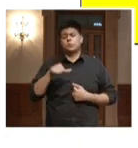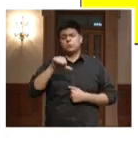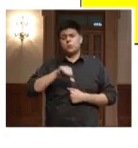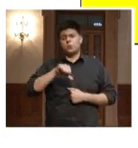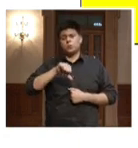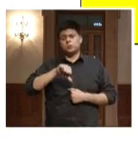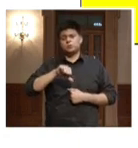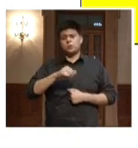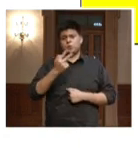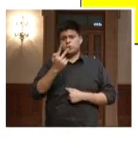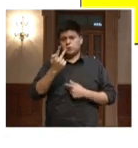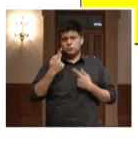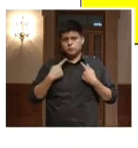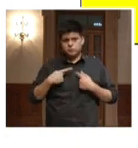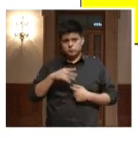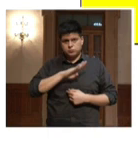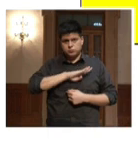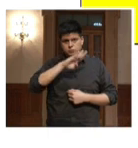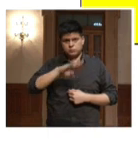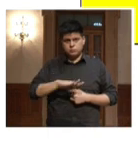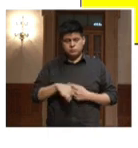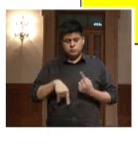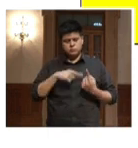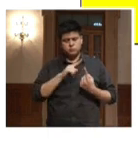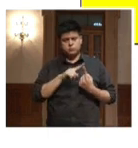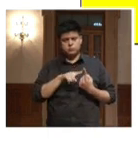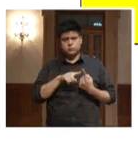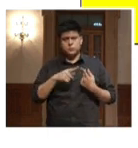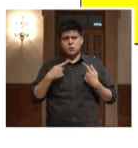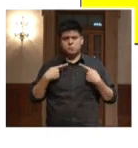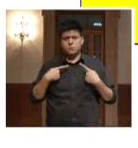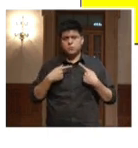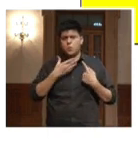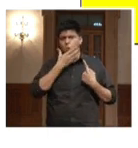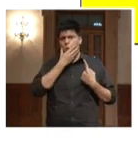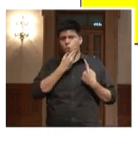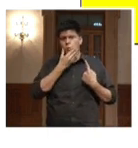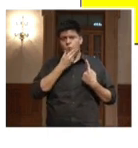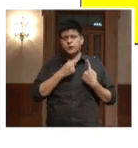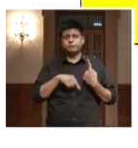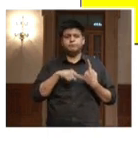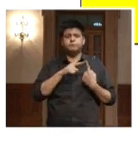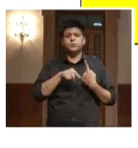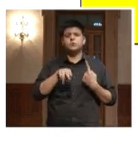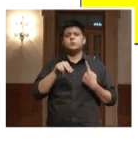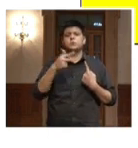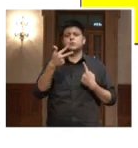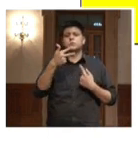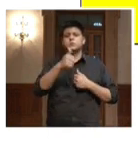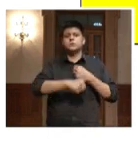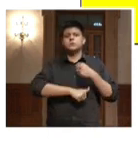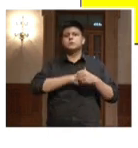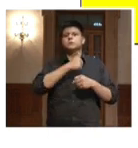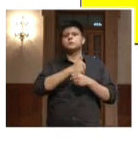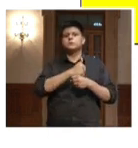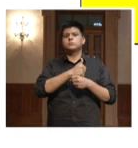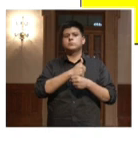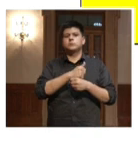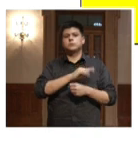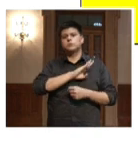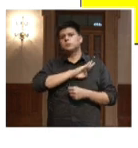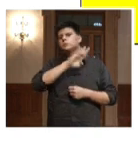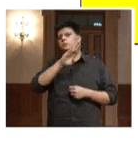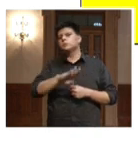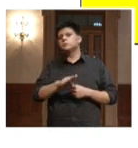tenemos dos defunciones. Una es un paciente masculino de 88 años de edad que